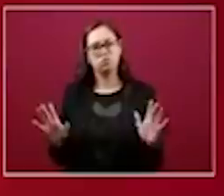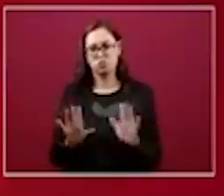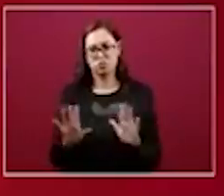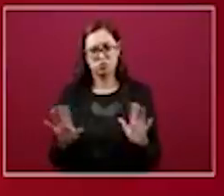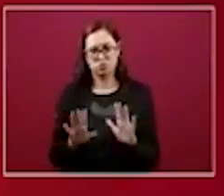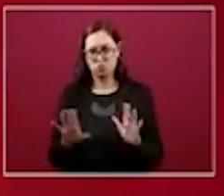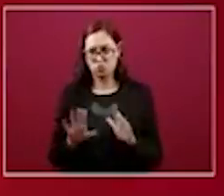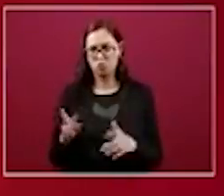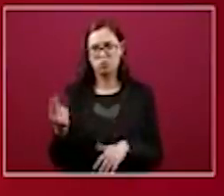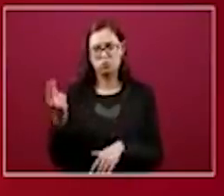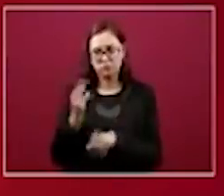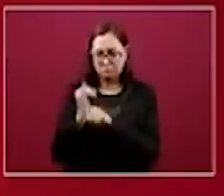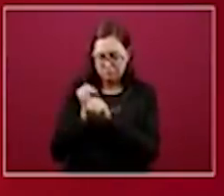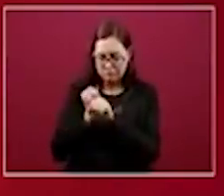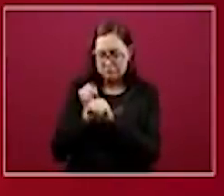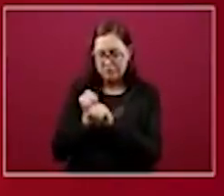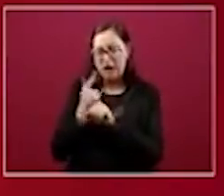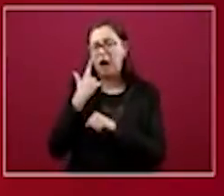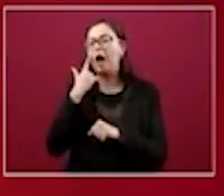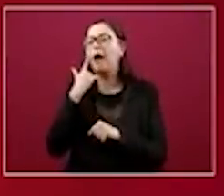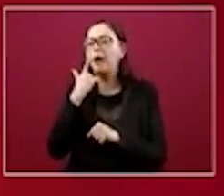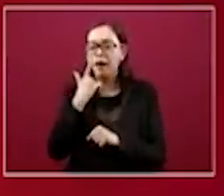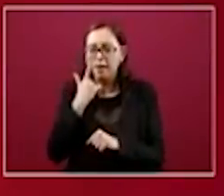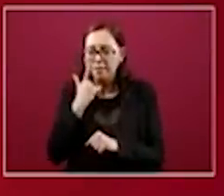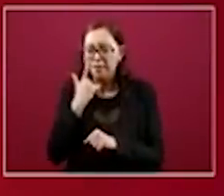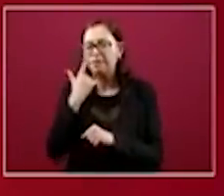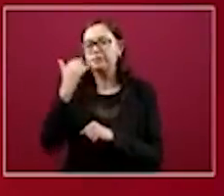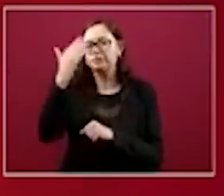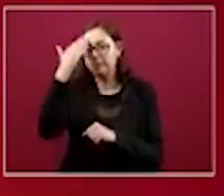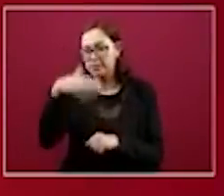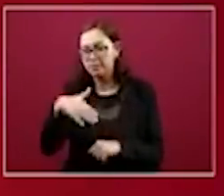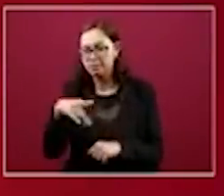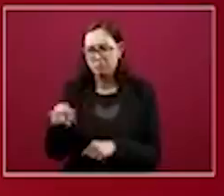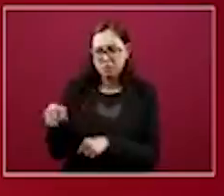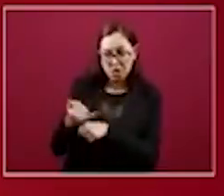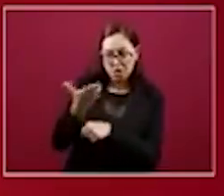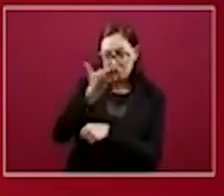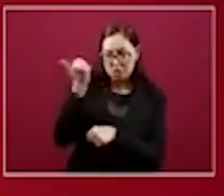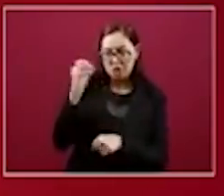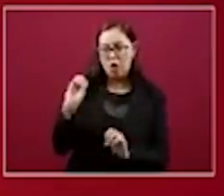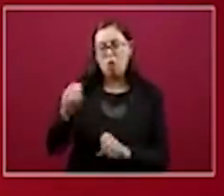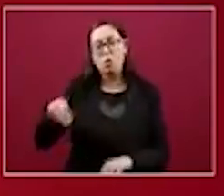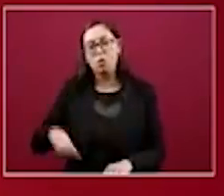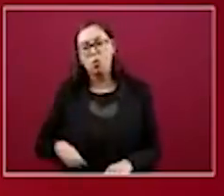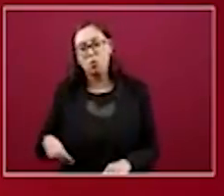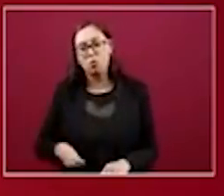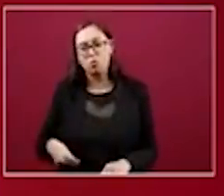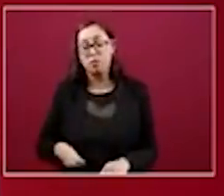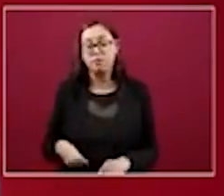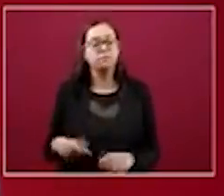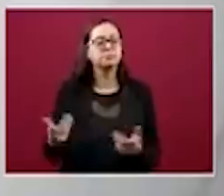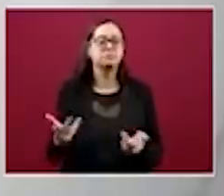puede saber, hay manera de enterarnos del comportamiento de